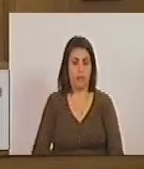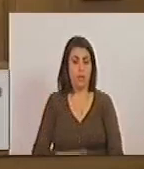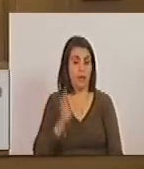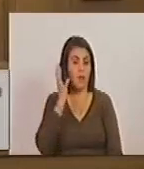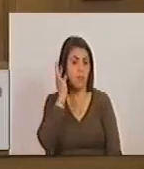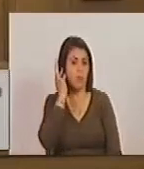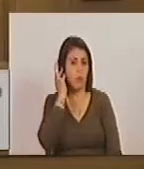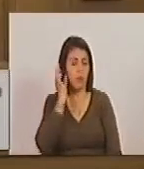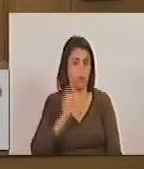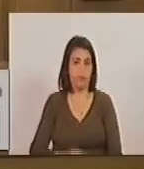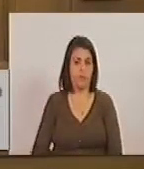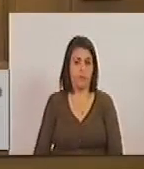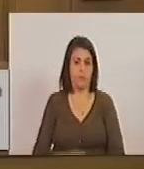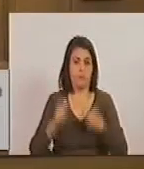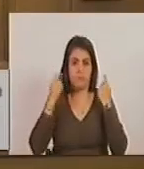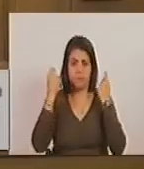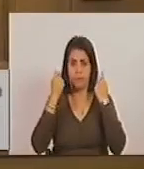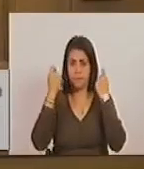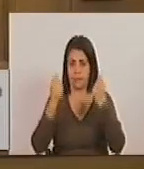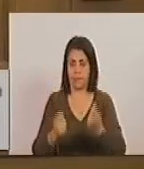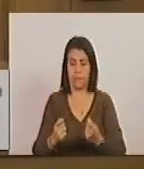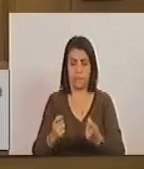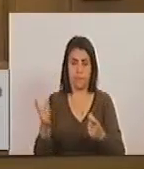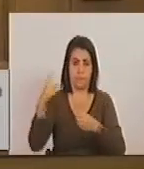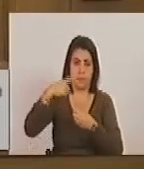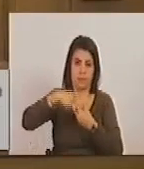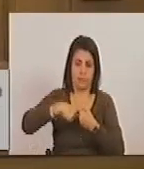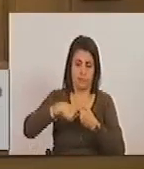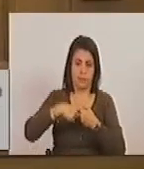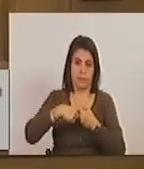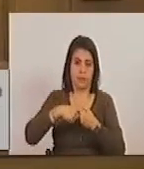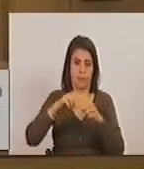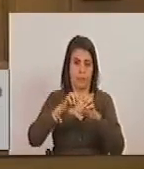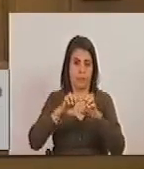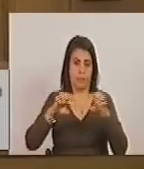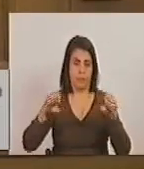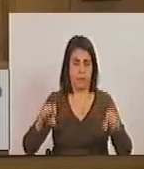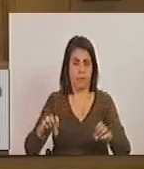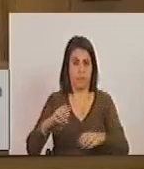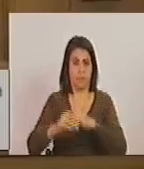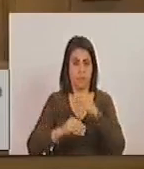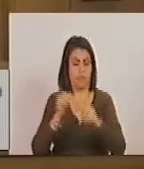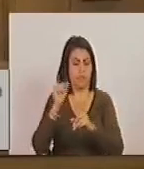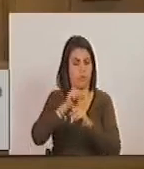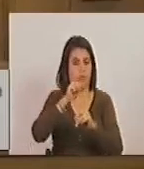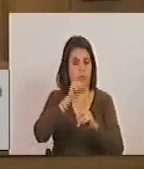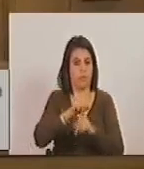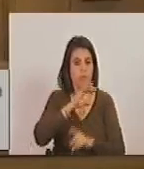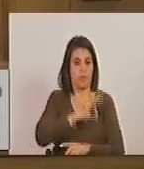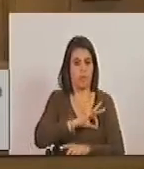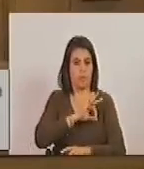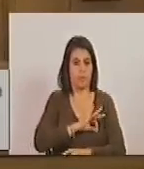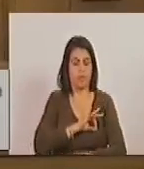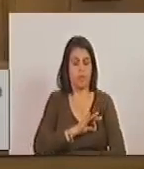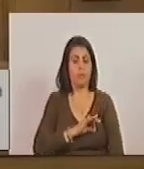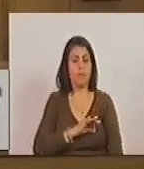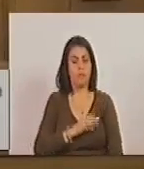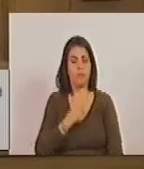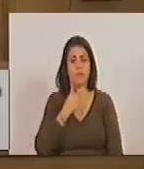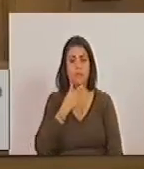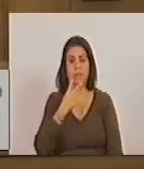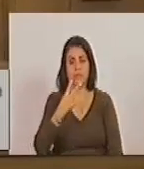mujer, promotora de la inclusión educativa y luchadora social, quien fue la